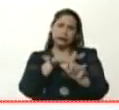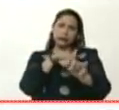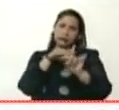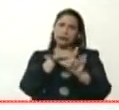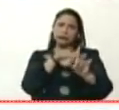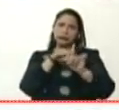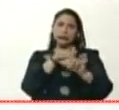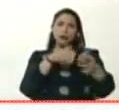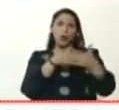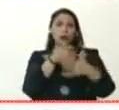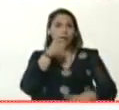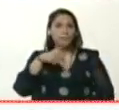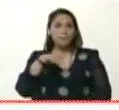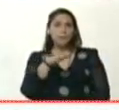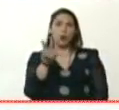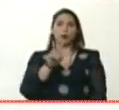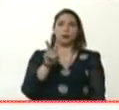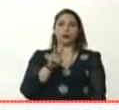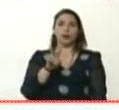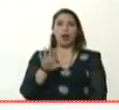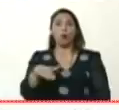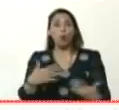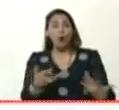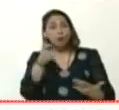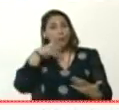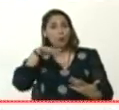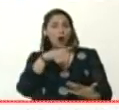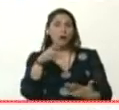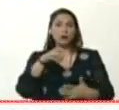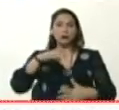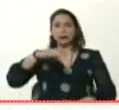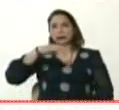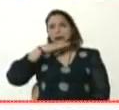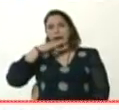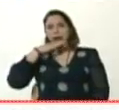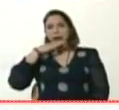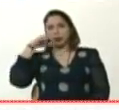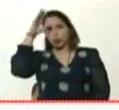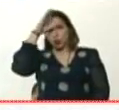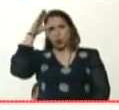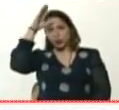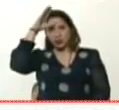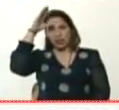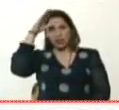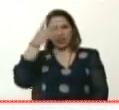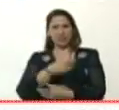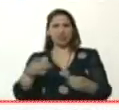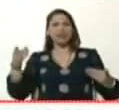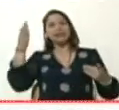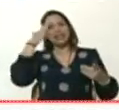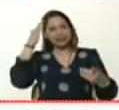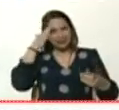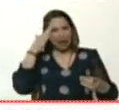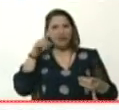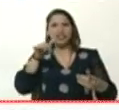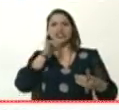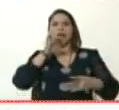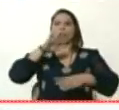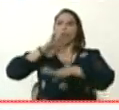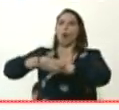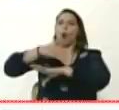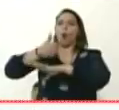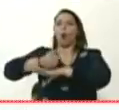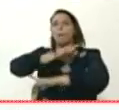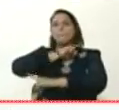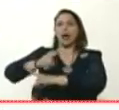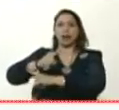Cuando el pueblo se molesta a estas alturas con su conciencia y su dignidad, ya sabe a quién echarle la culpa. Yo les decía